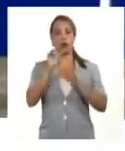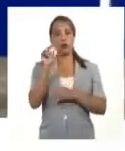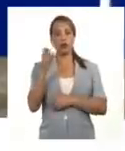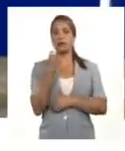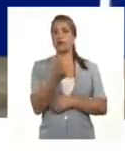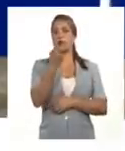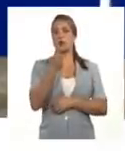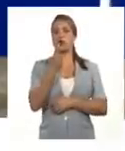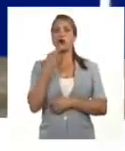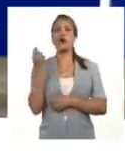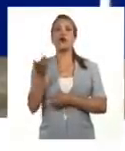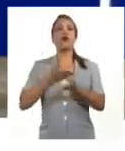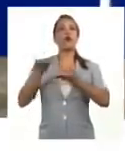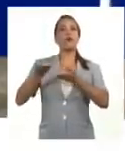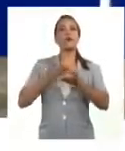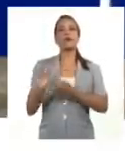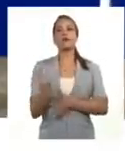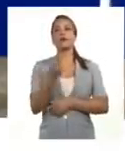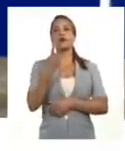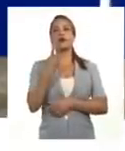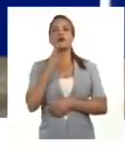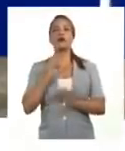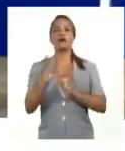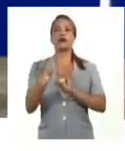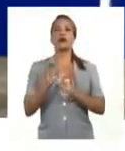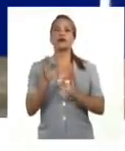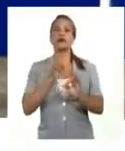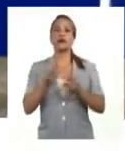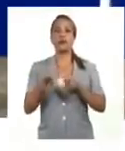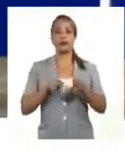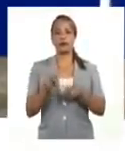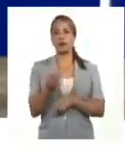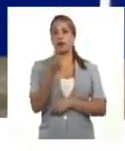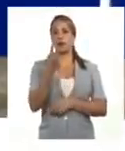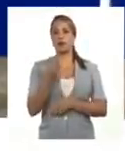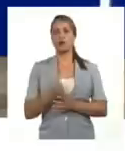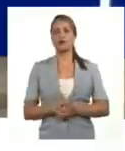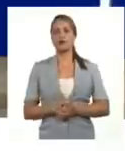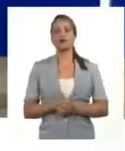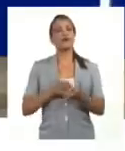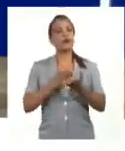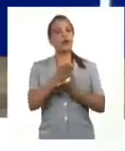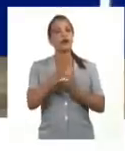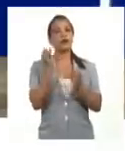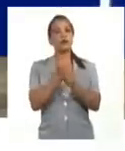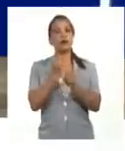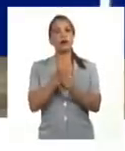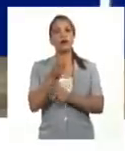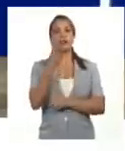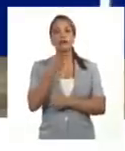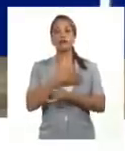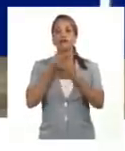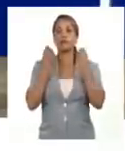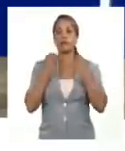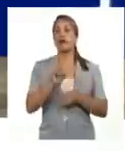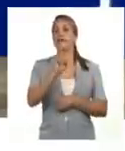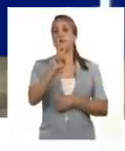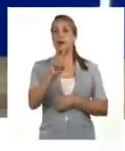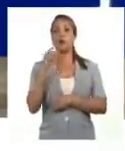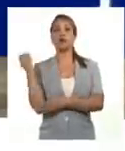Comercialización, 1. Y aseguramiento, 1. Continuamos con 3 trabajadores desaparecidos, 2